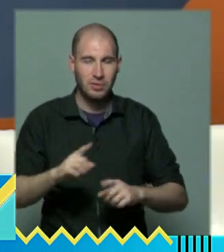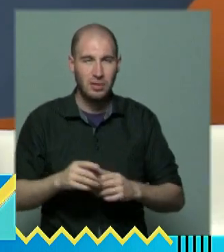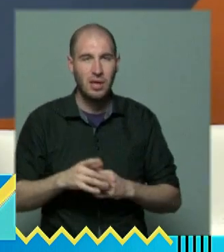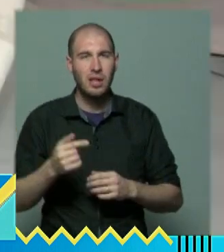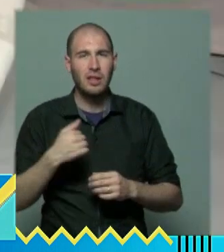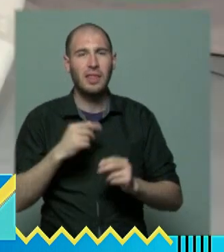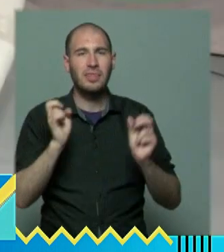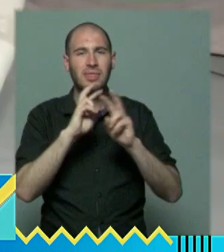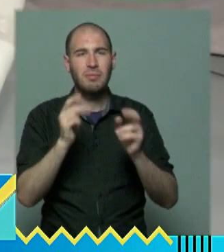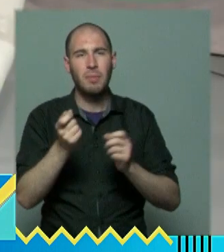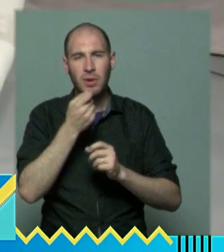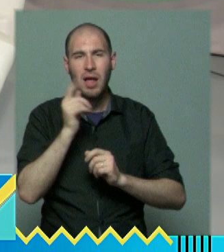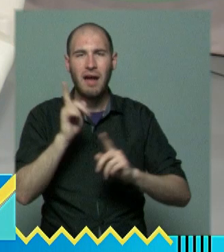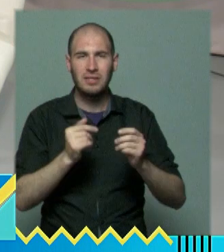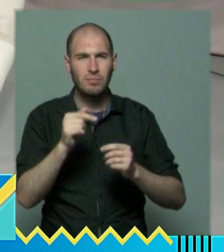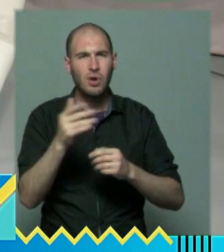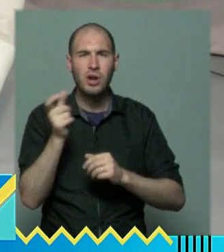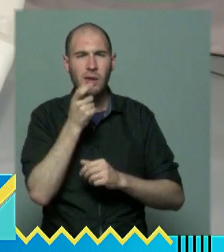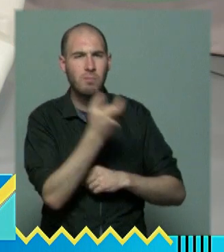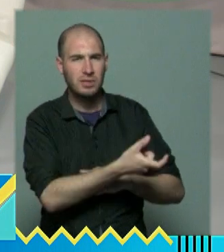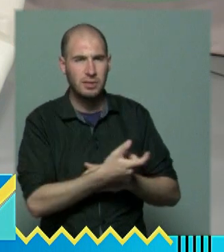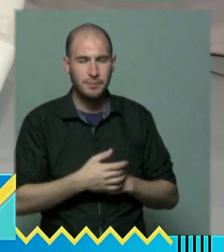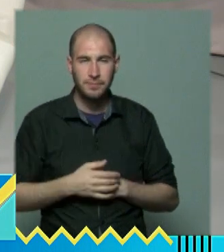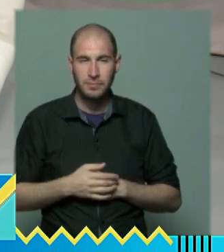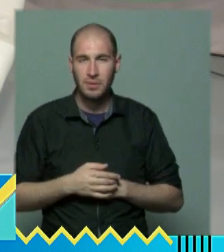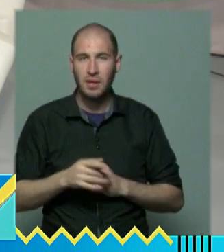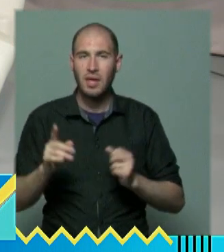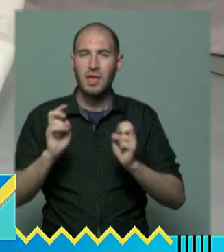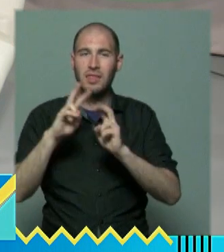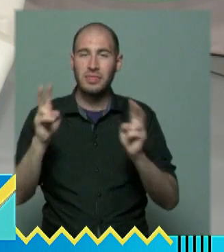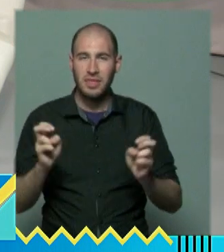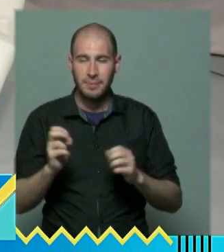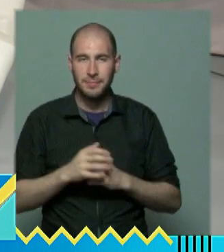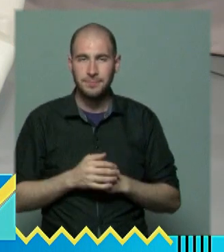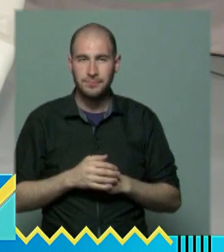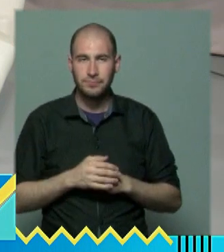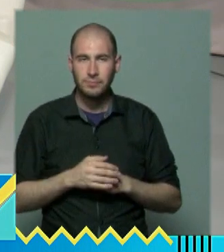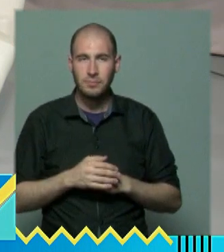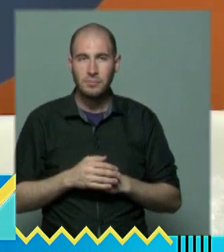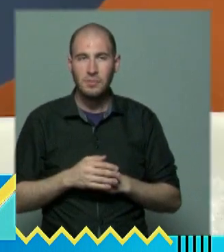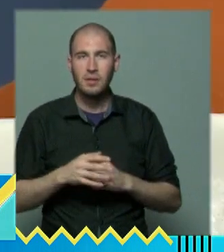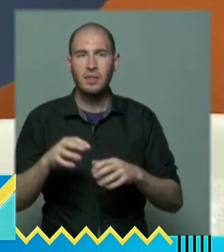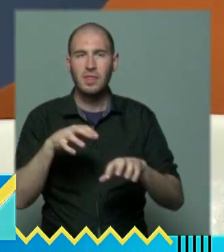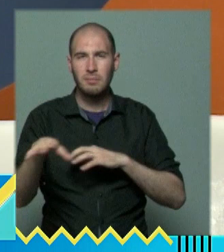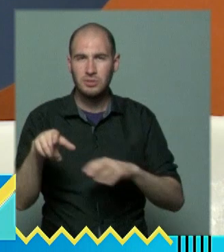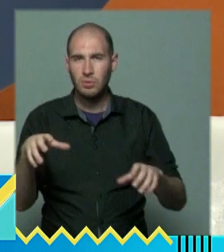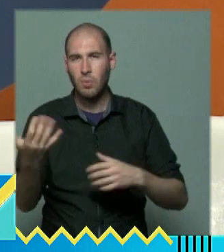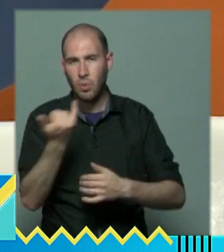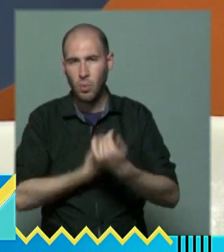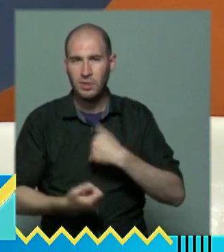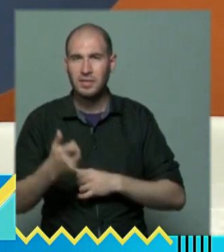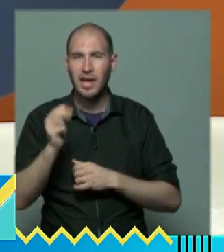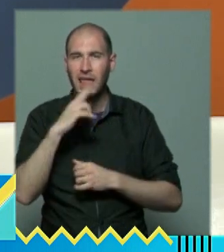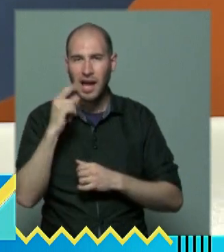meternos en una temática que por ahí no hemos tocado, no sé si vos querés responderle. Tiene que ver con esto de la emisión que hablaba